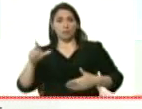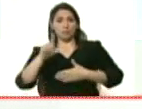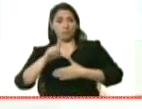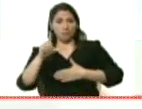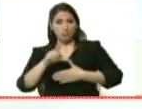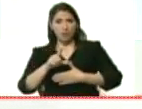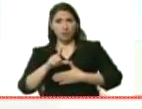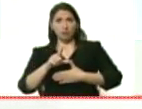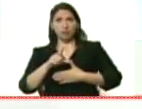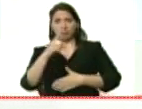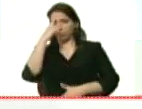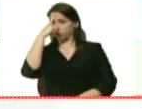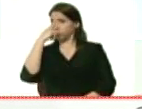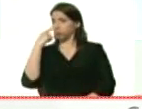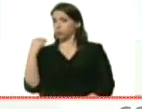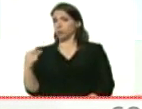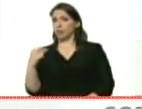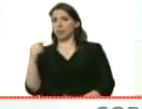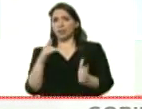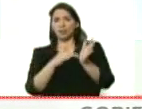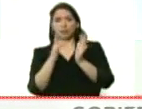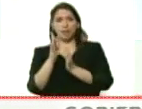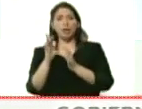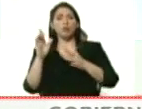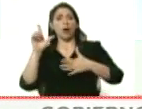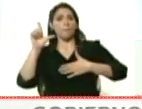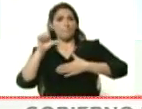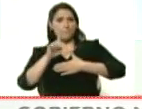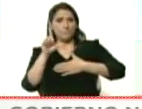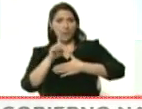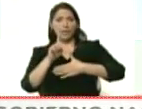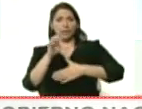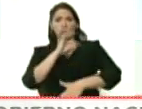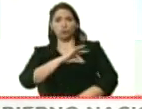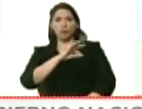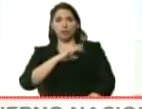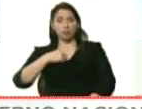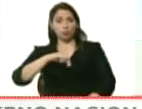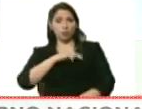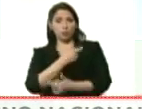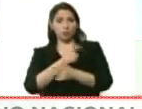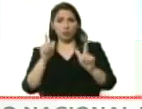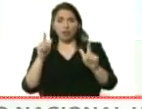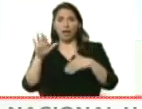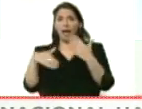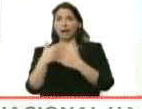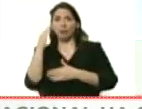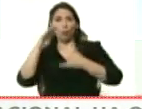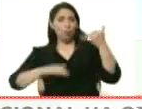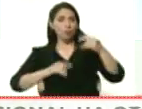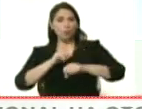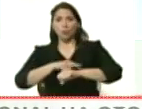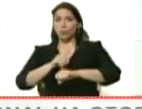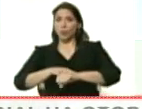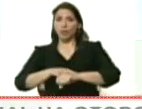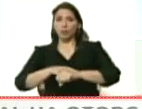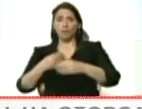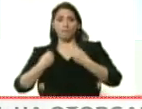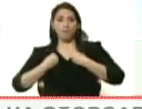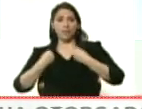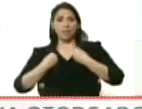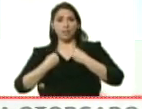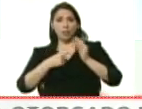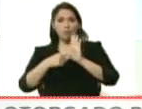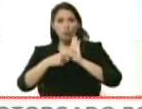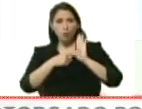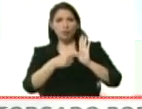sentir cristiano, de la América socialista. Nuestro libertador, hasta el último momento de su existencia, dio muestra